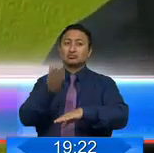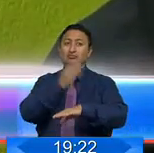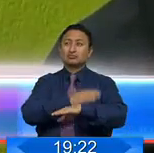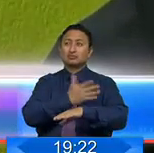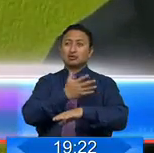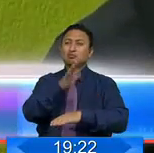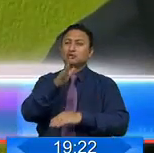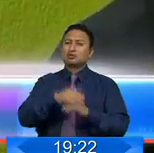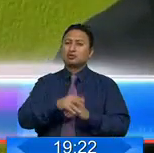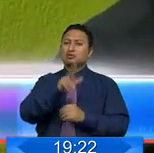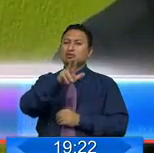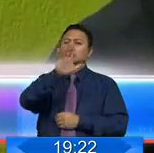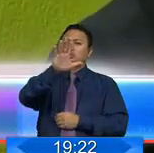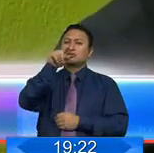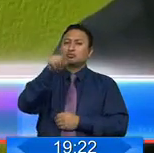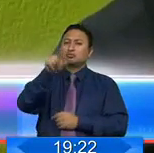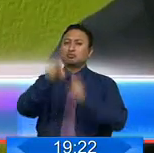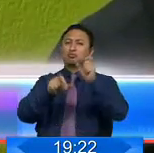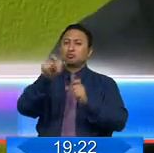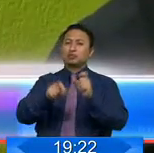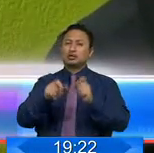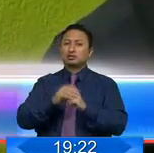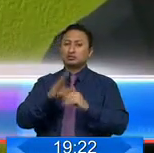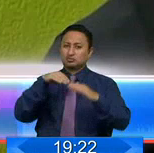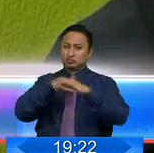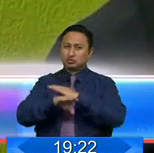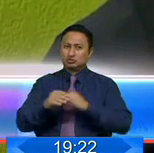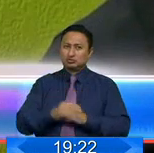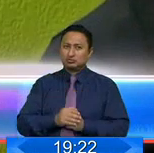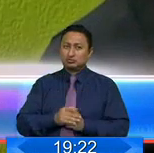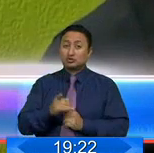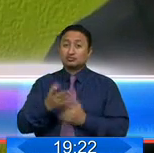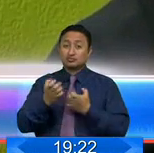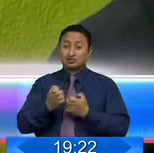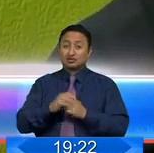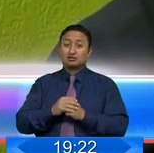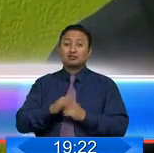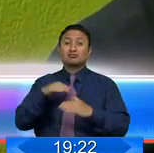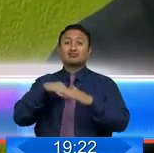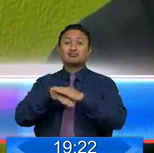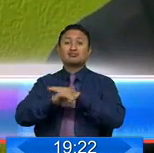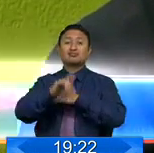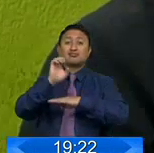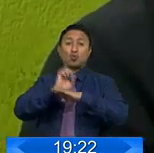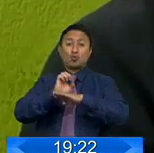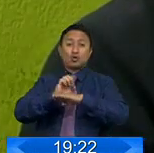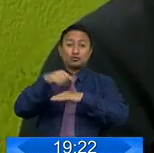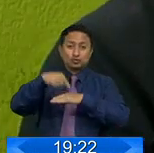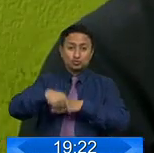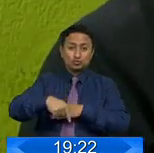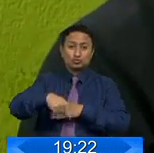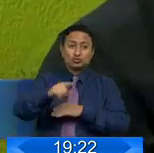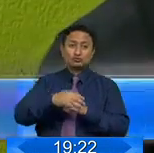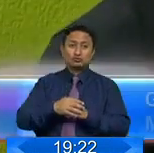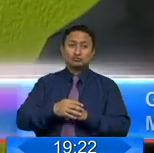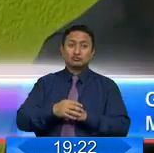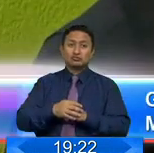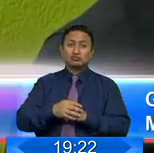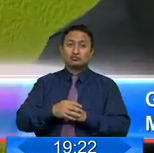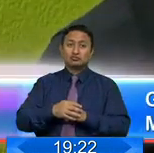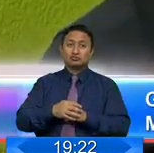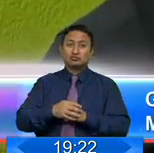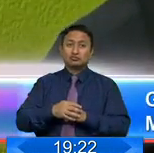de 35.000 personas que intentan transitar a través del Ecuador y cruzan